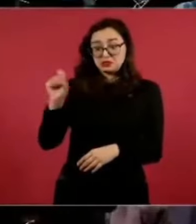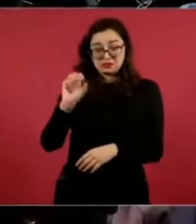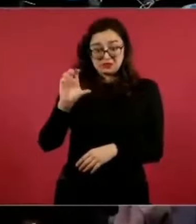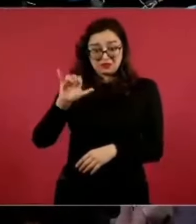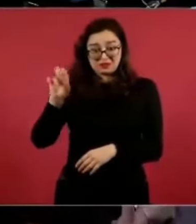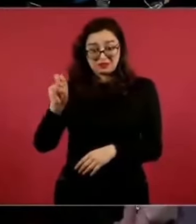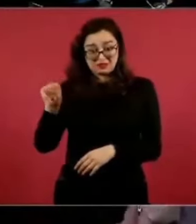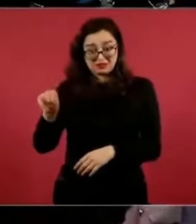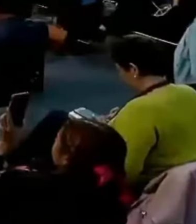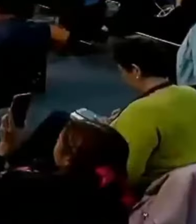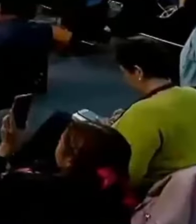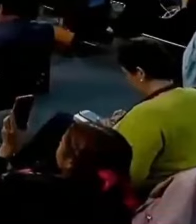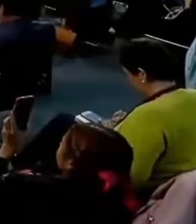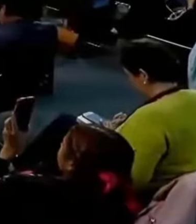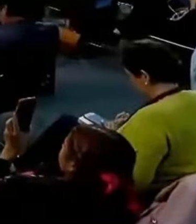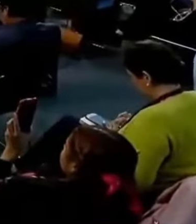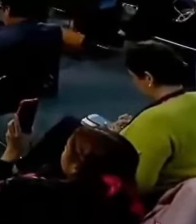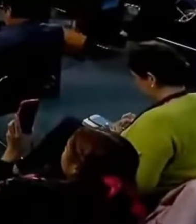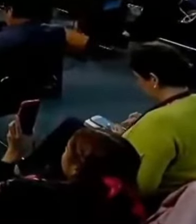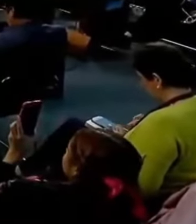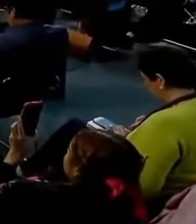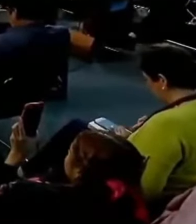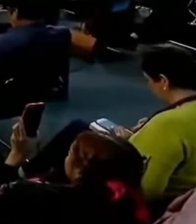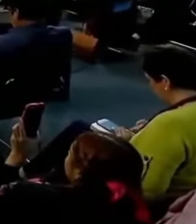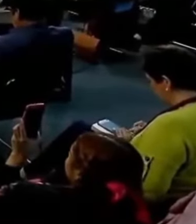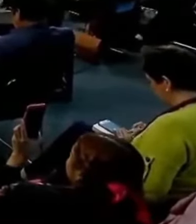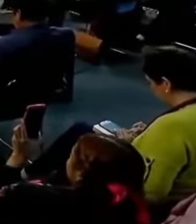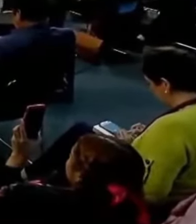meses y eso porque se